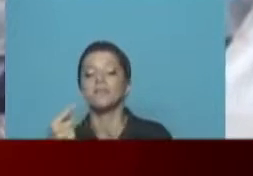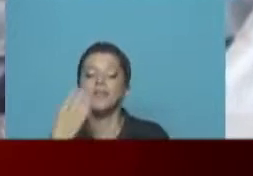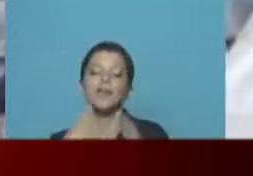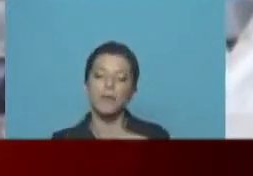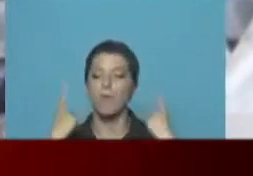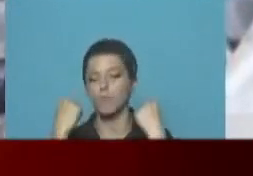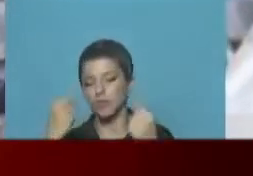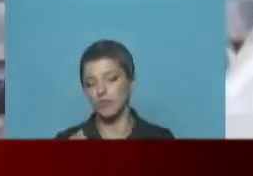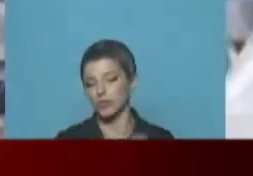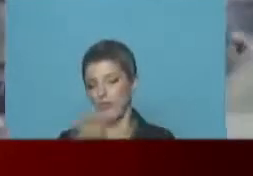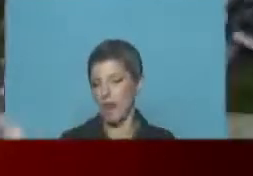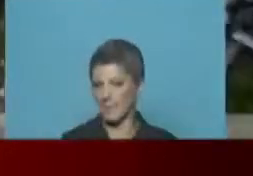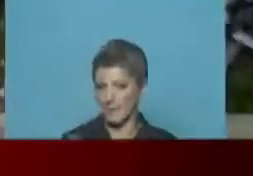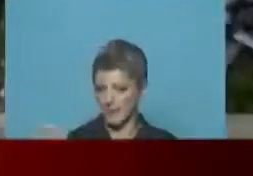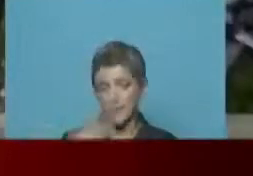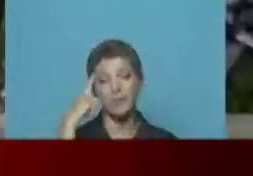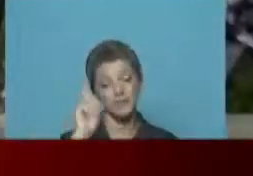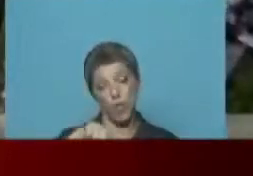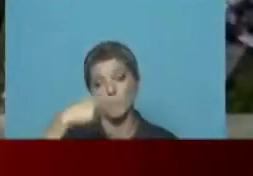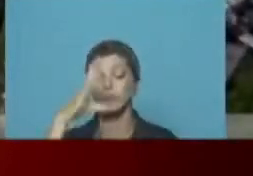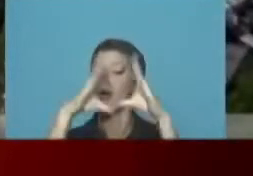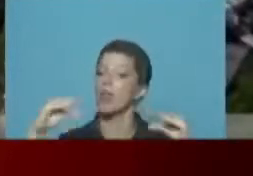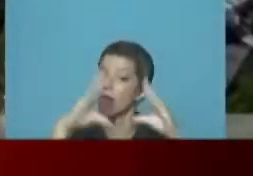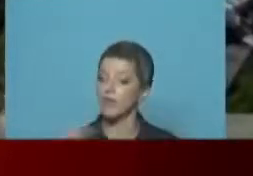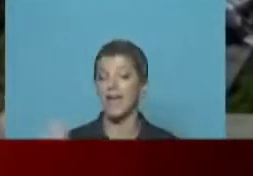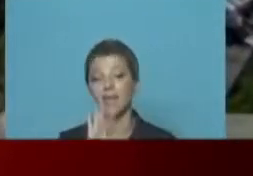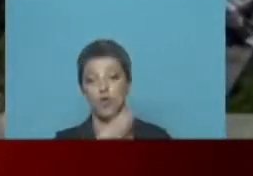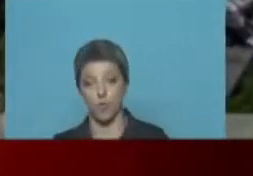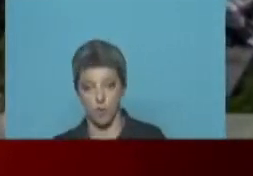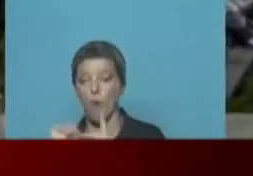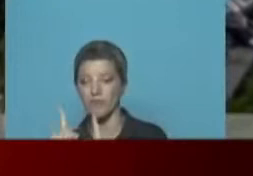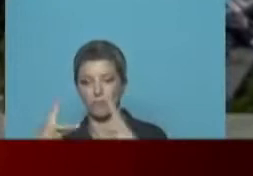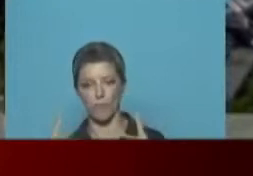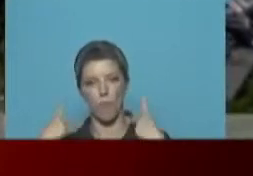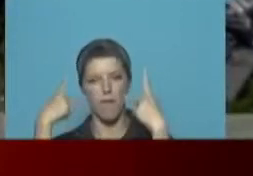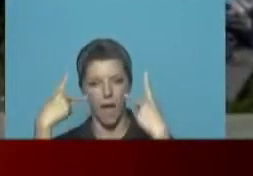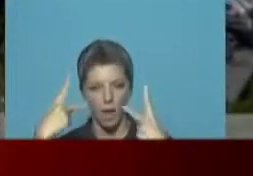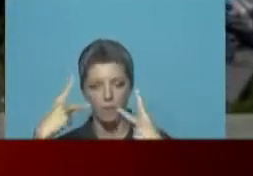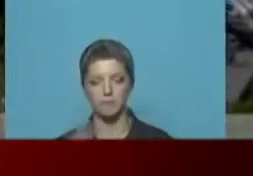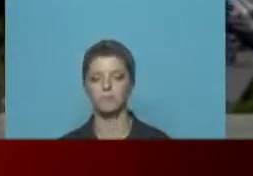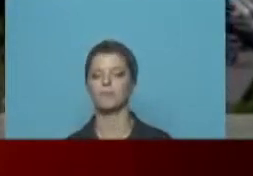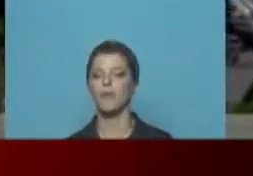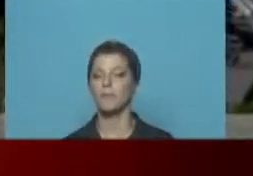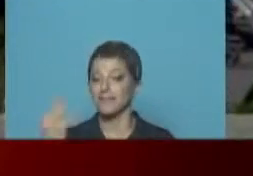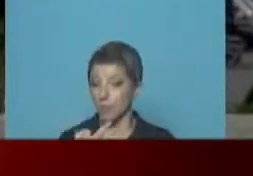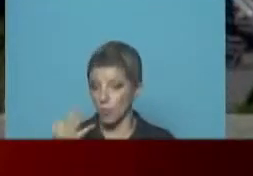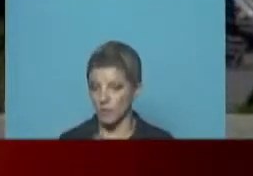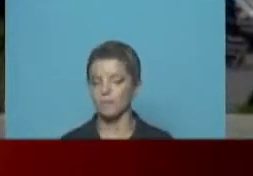¿Qué quiere decir esto? Que el dinero estaba, pero no se utilizó. Porque es más, en una auditoría contable que nosotros hemos